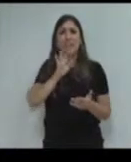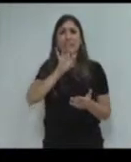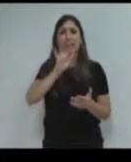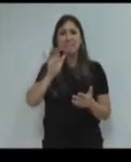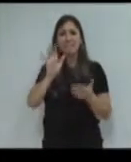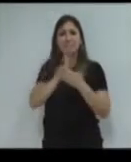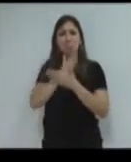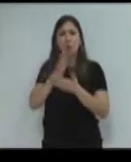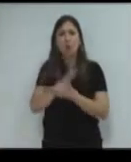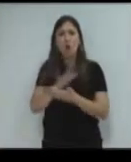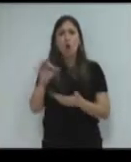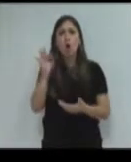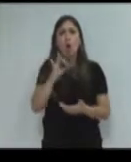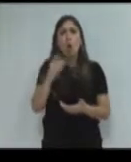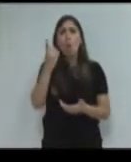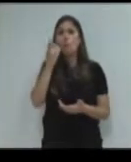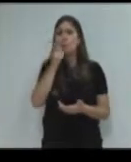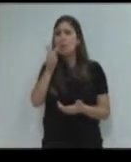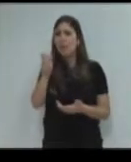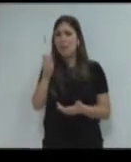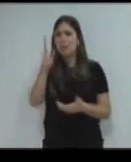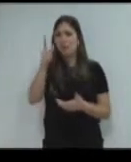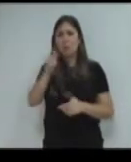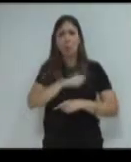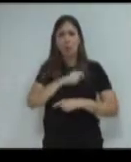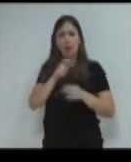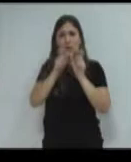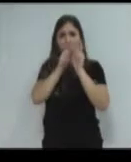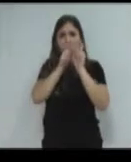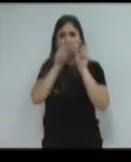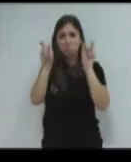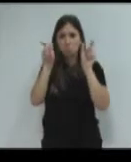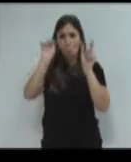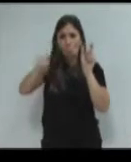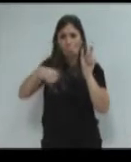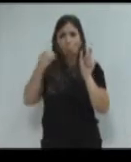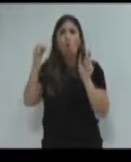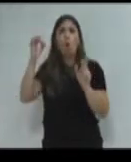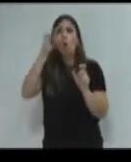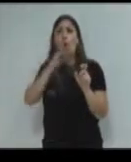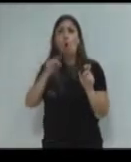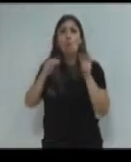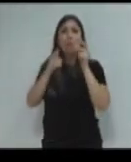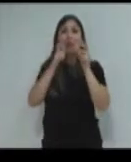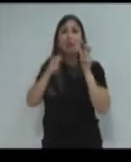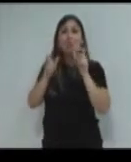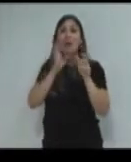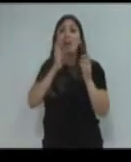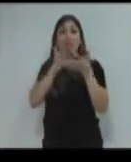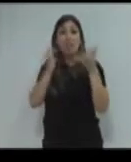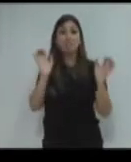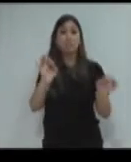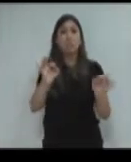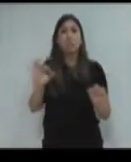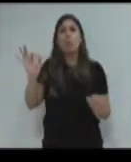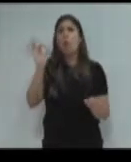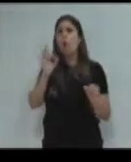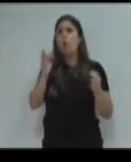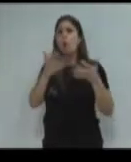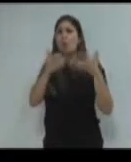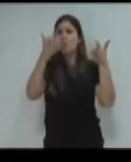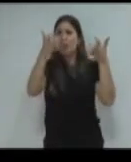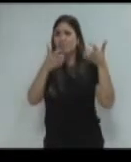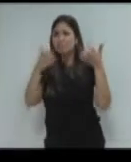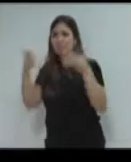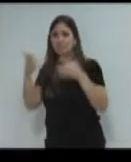están separadas o pertenecen a una sola palabra, o si las palabras pertenecen a una misma oración o son oraciones separadas. Entonces